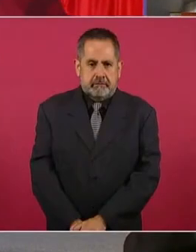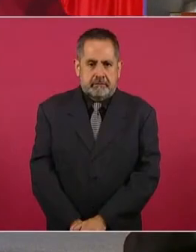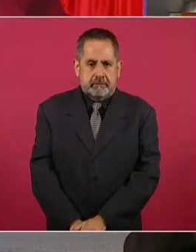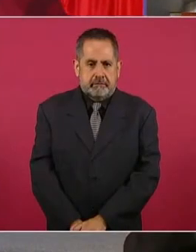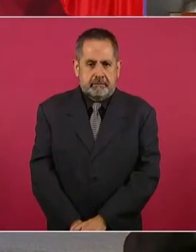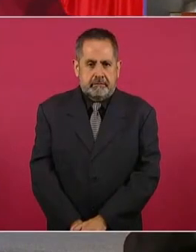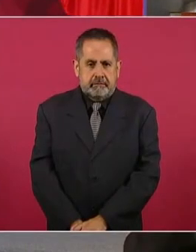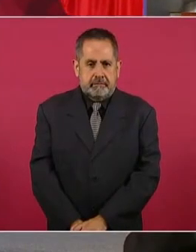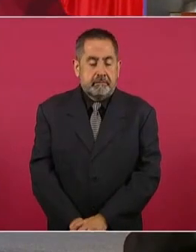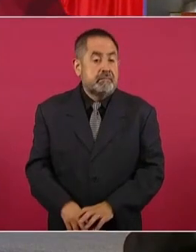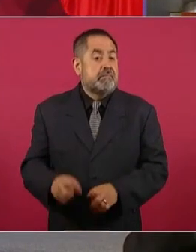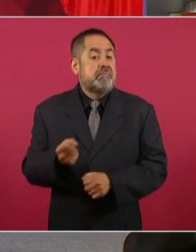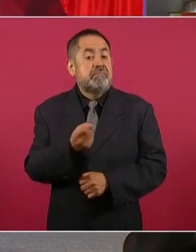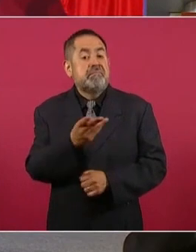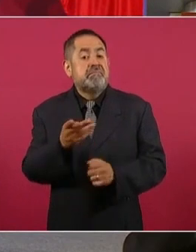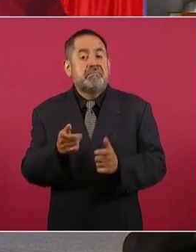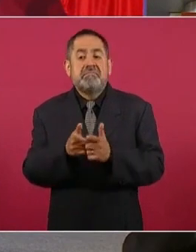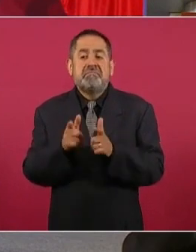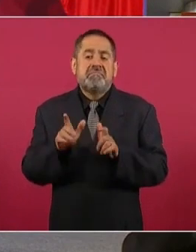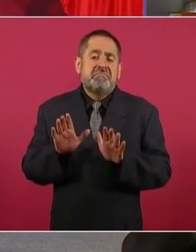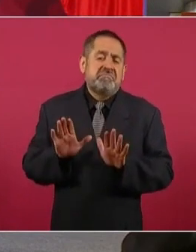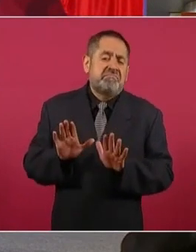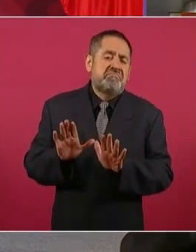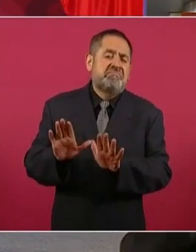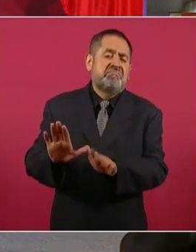Marginados, aclaro,